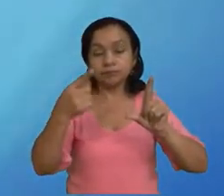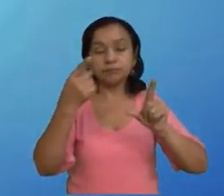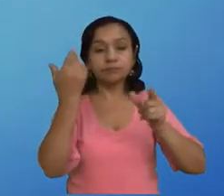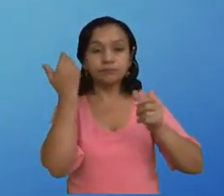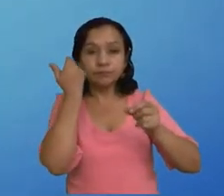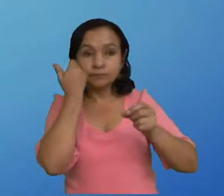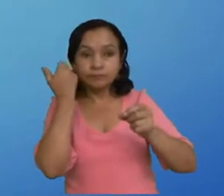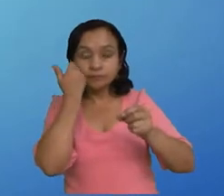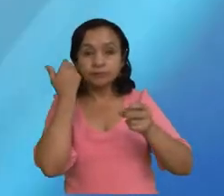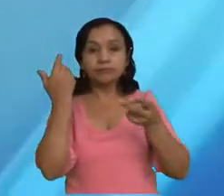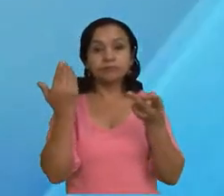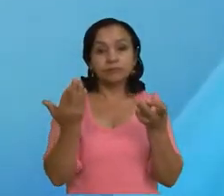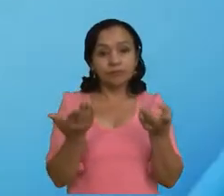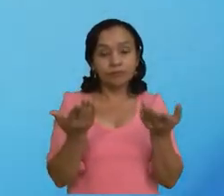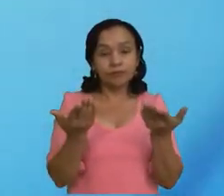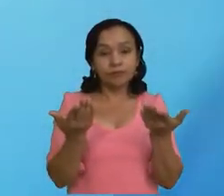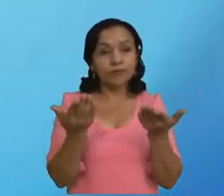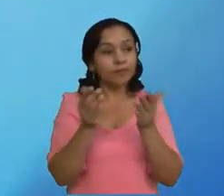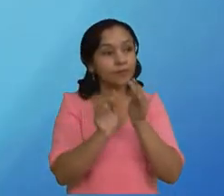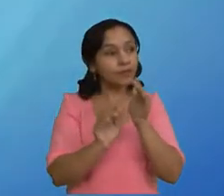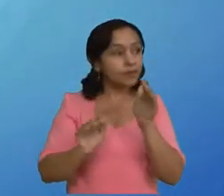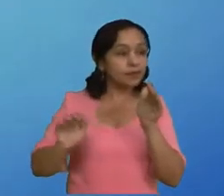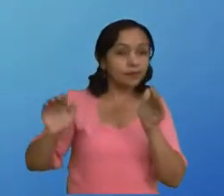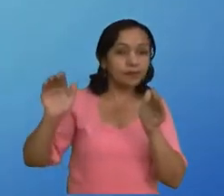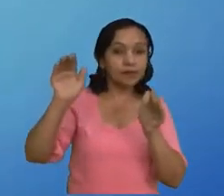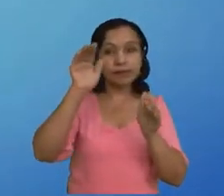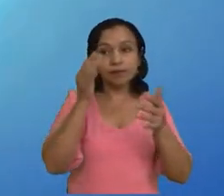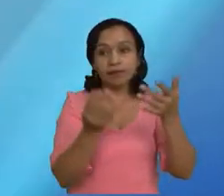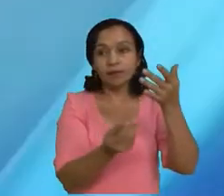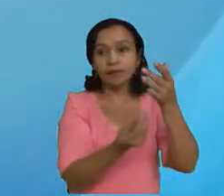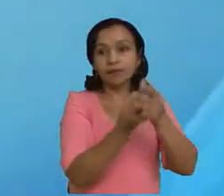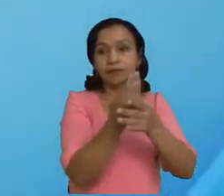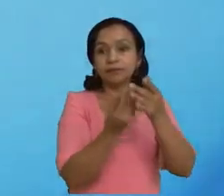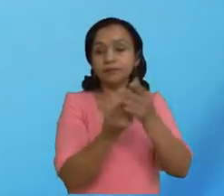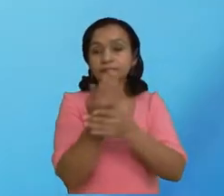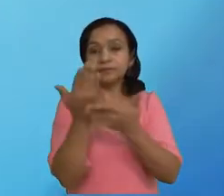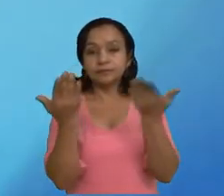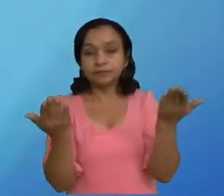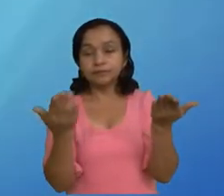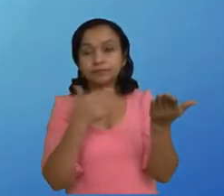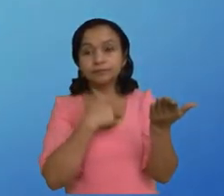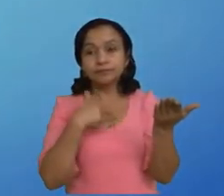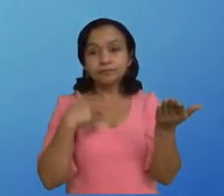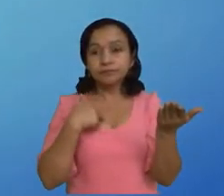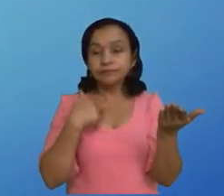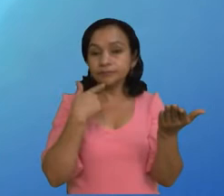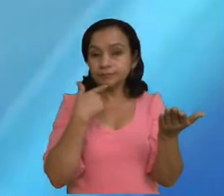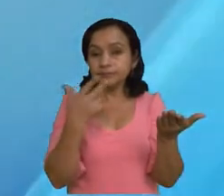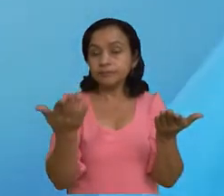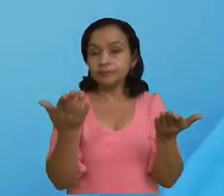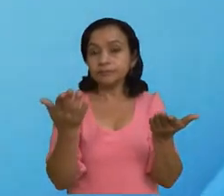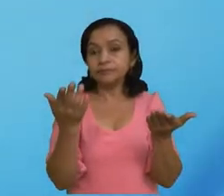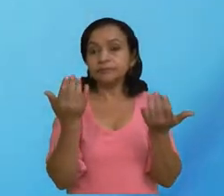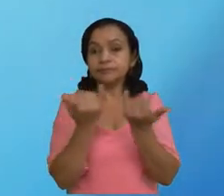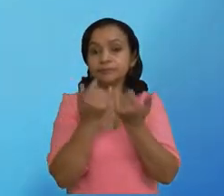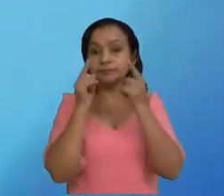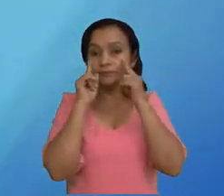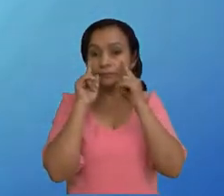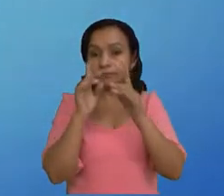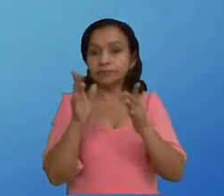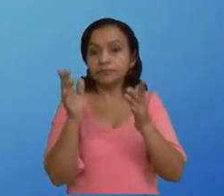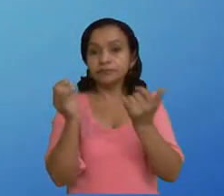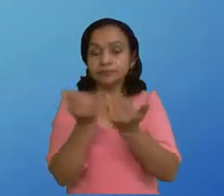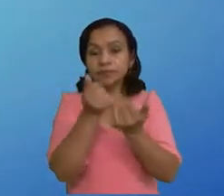enfermedades, ampliación en la producción de semillas de hortalizas, fabricación de reservorios de captación